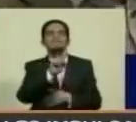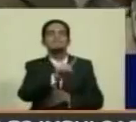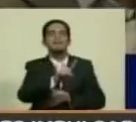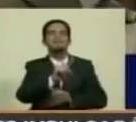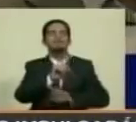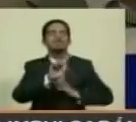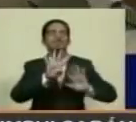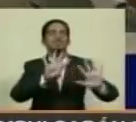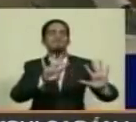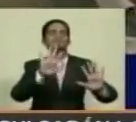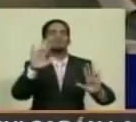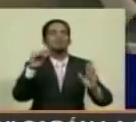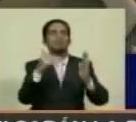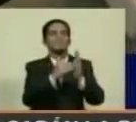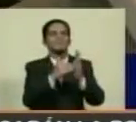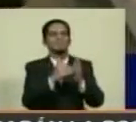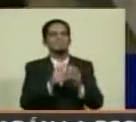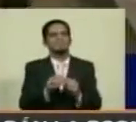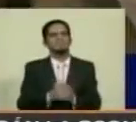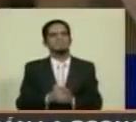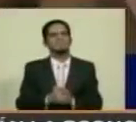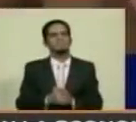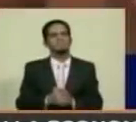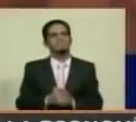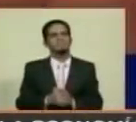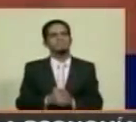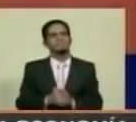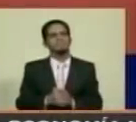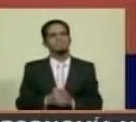2.194.000 personas, multiplicando 6.000 por